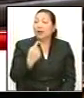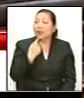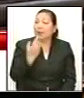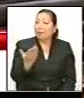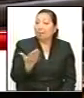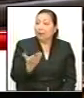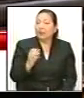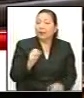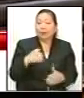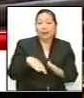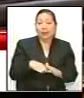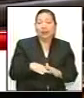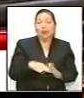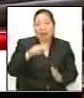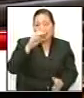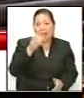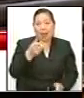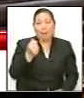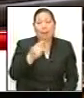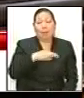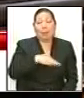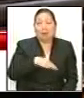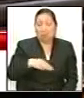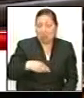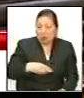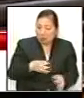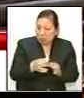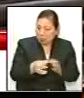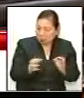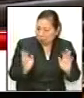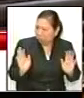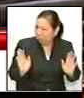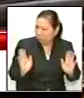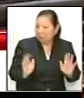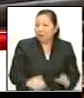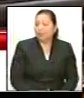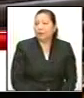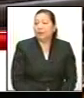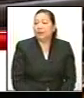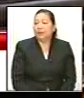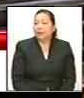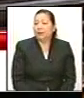para que se cite al canciller de la República para que venga y luego votamos. Muchas gracias, presidente.